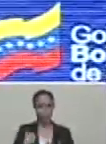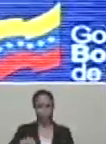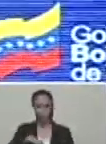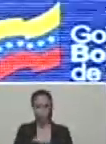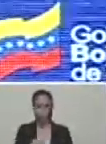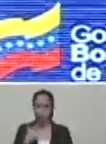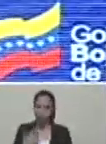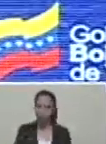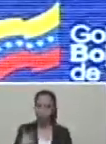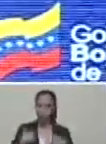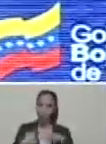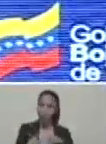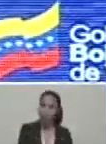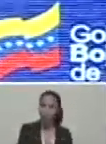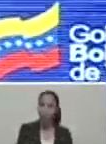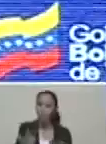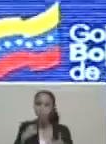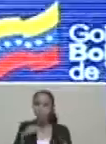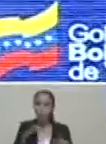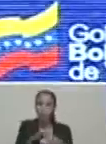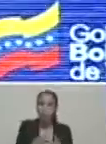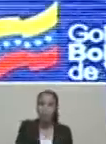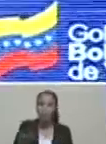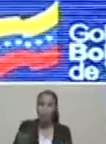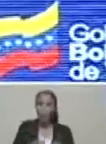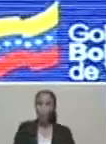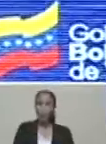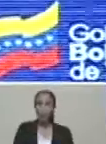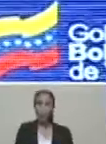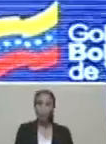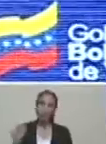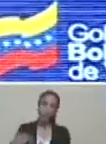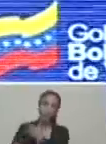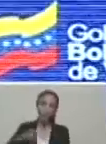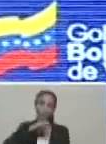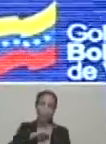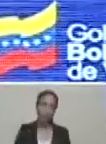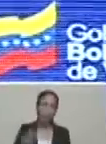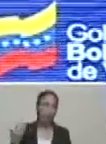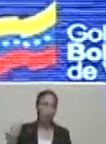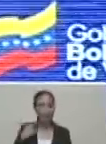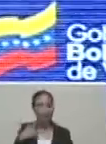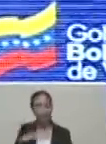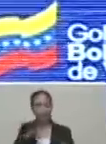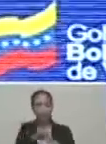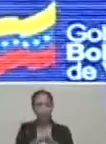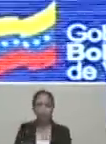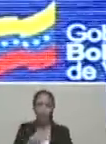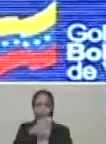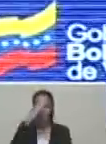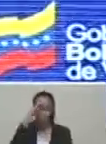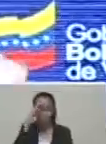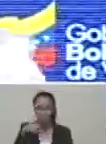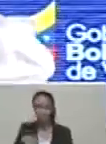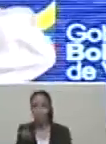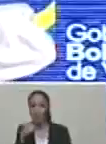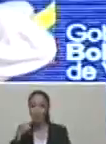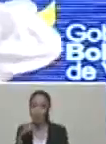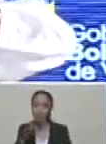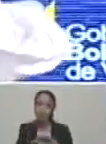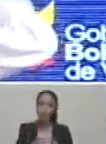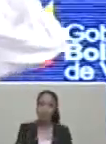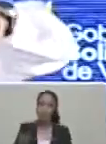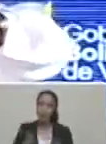nuestra unión, no pueden entender la historia de Bolívar, de Martí, de Fidel, de Chávez, no la pueden entender. Porque ellos nos quieren tener a